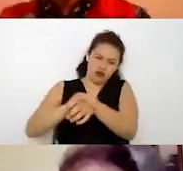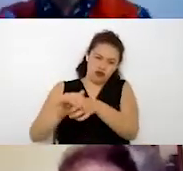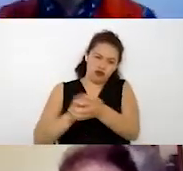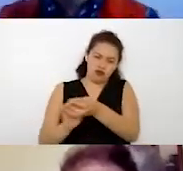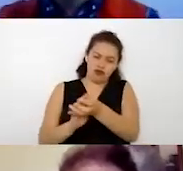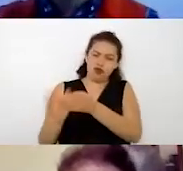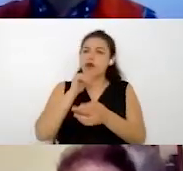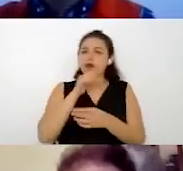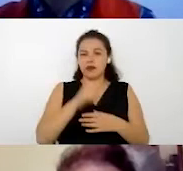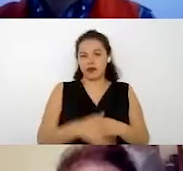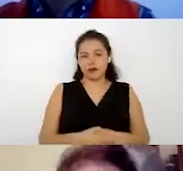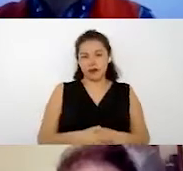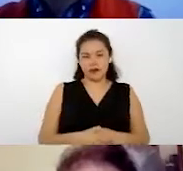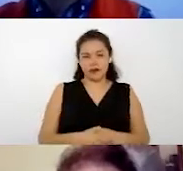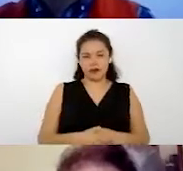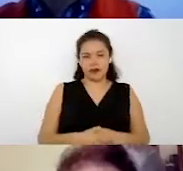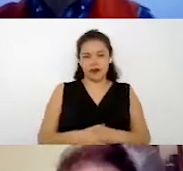un lavado.